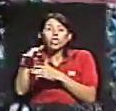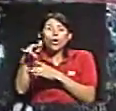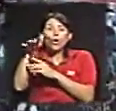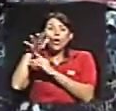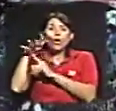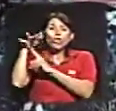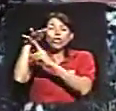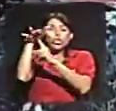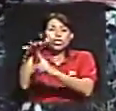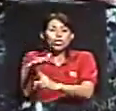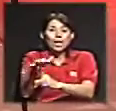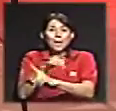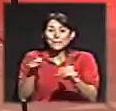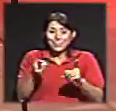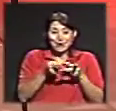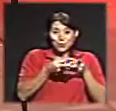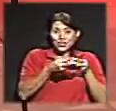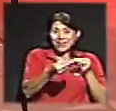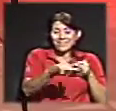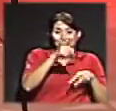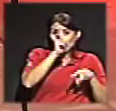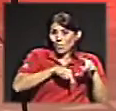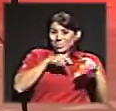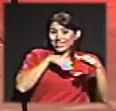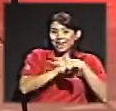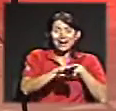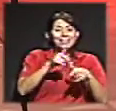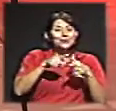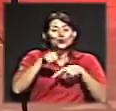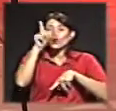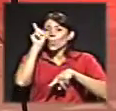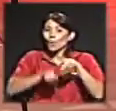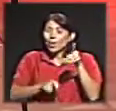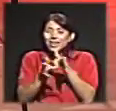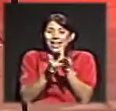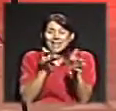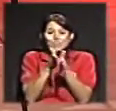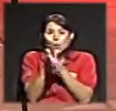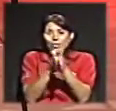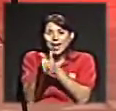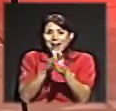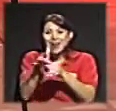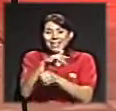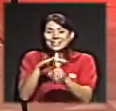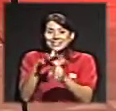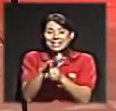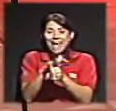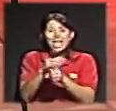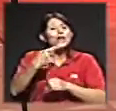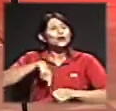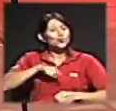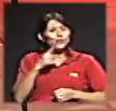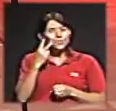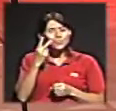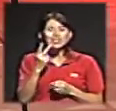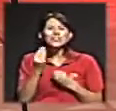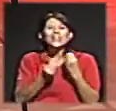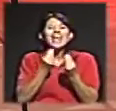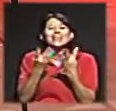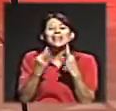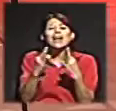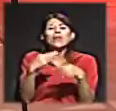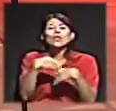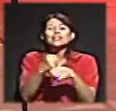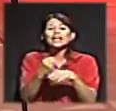pueden explotar la isla. Uh-huh. Lo que hemos visto es algunos intentos de hacer unos claros que llaman, que es como cortas de árbol. Uh-huh.